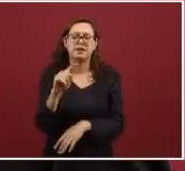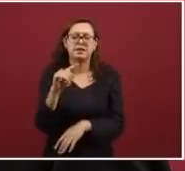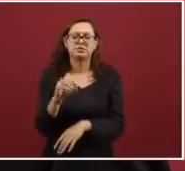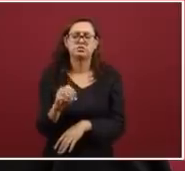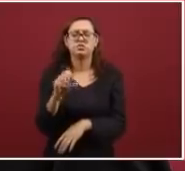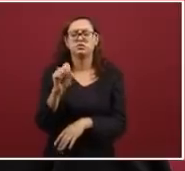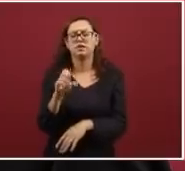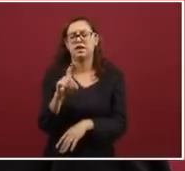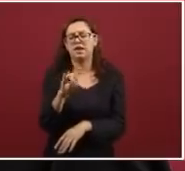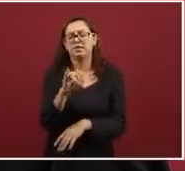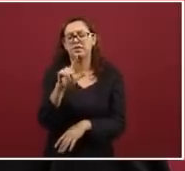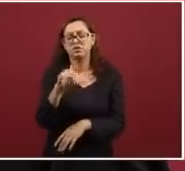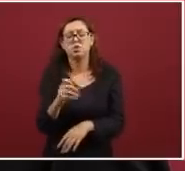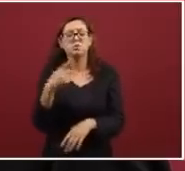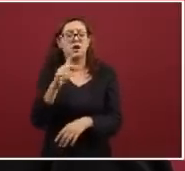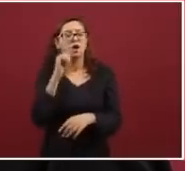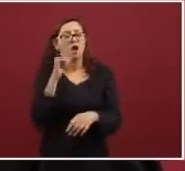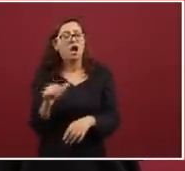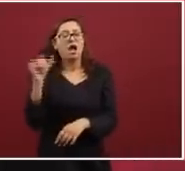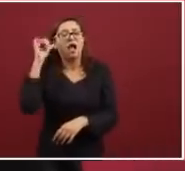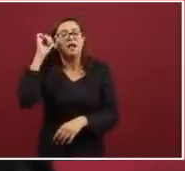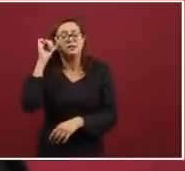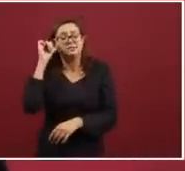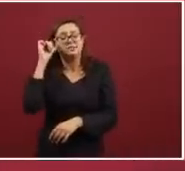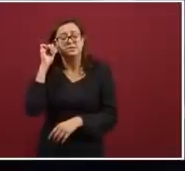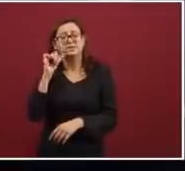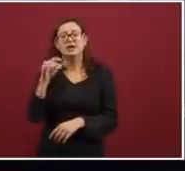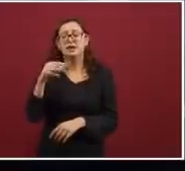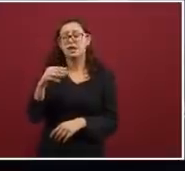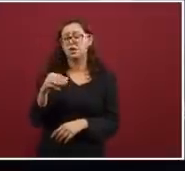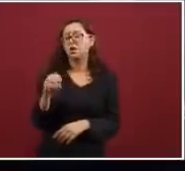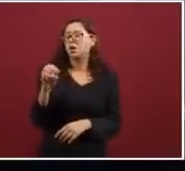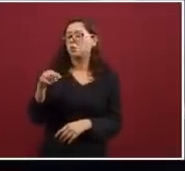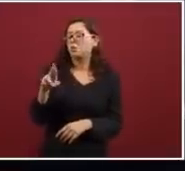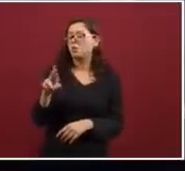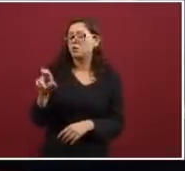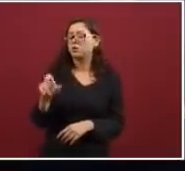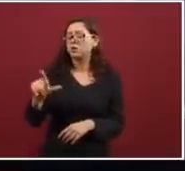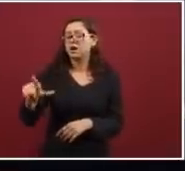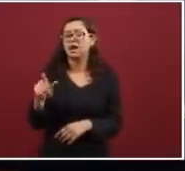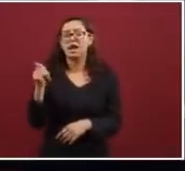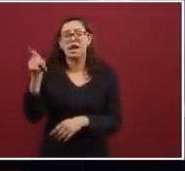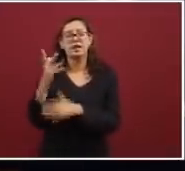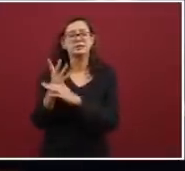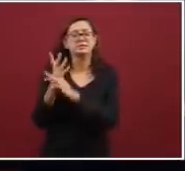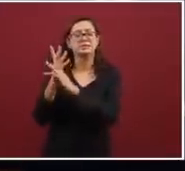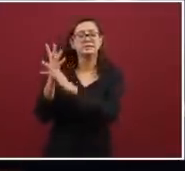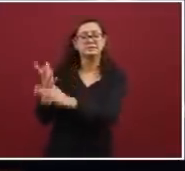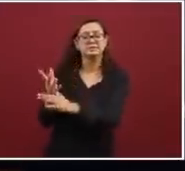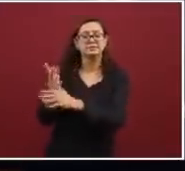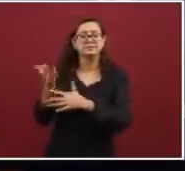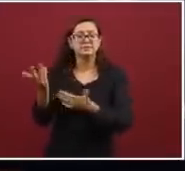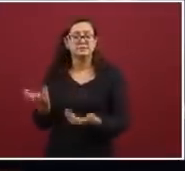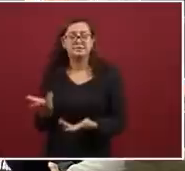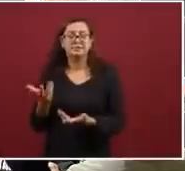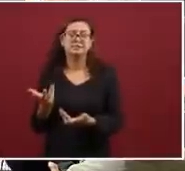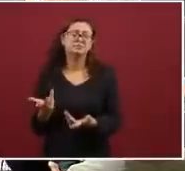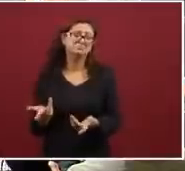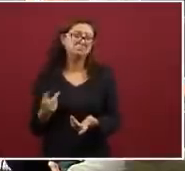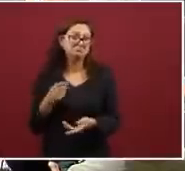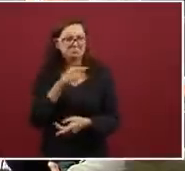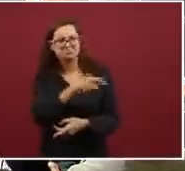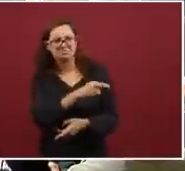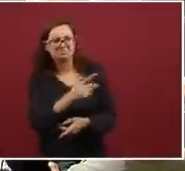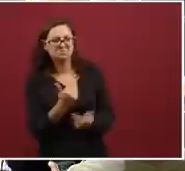JUCOPO, el senador Monreal, a decir que se está extralimitando y que ellos van a tomar cartas en el asunto en cuanto